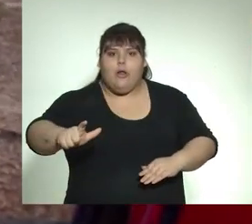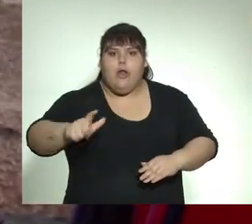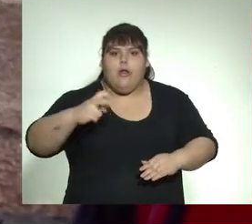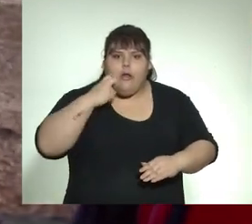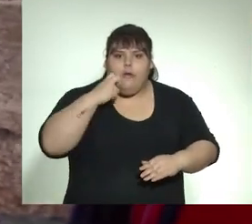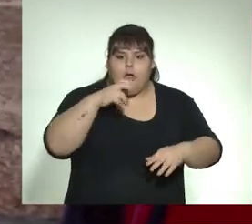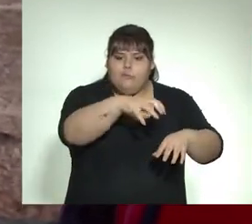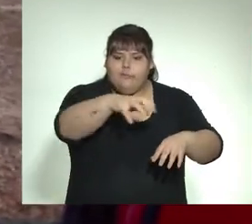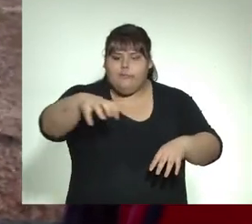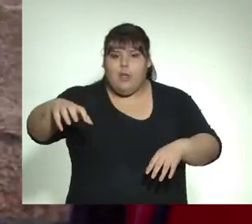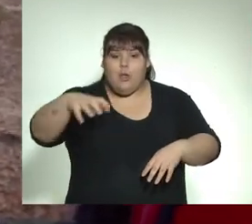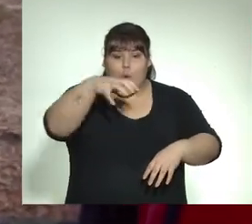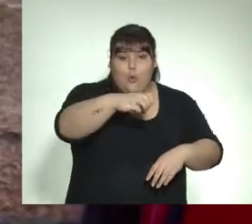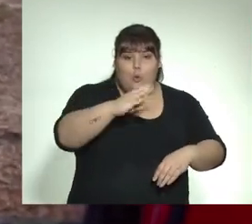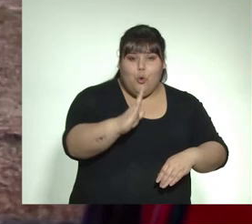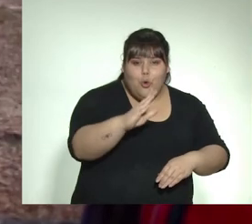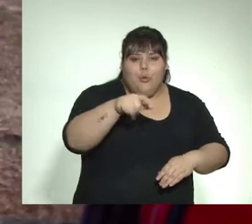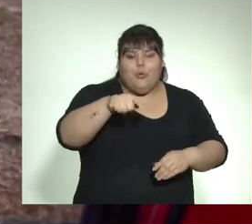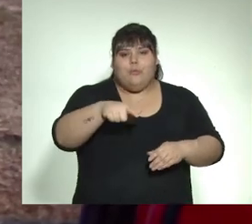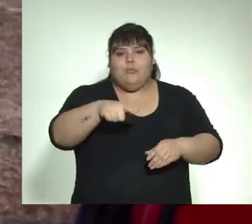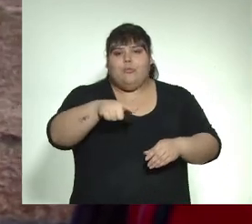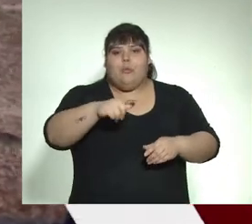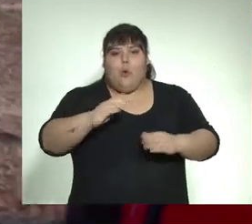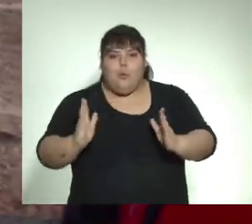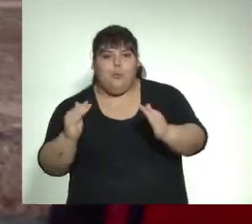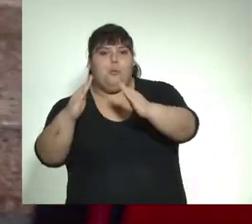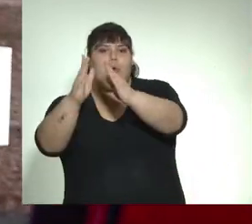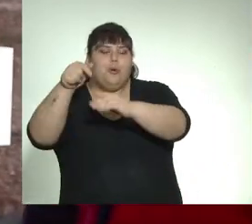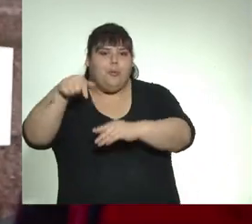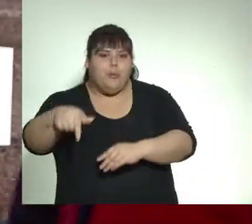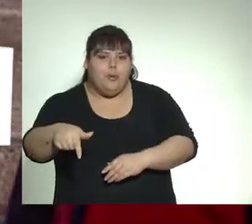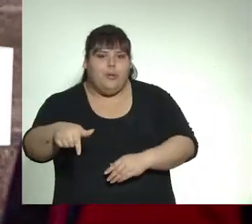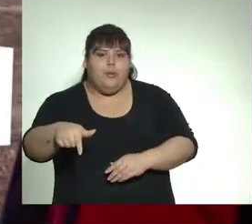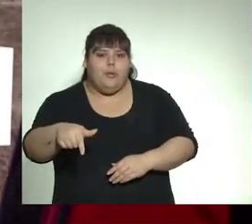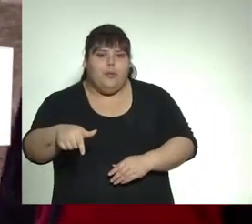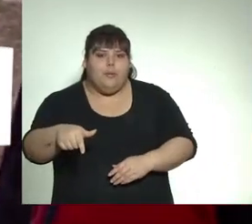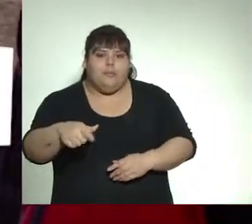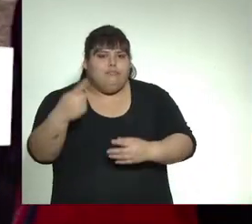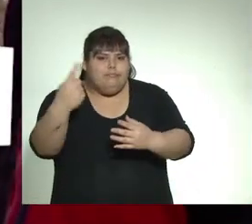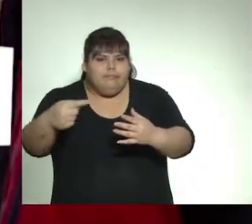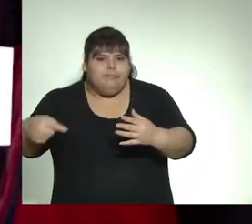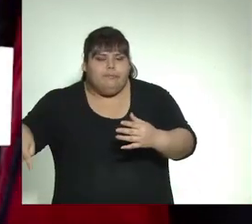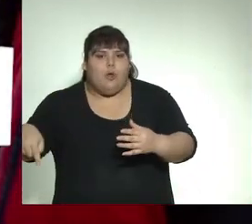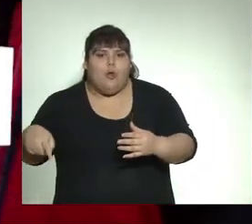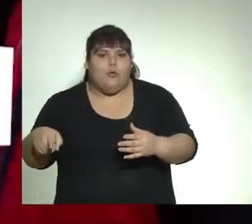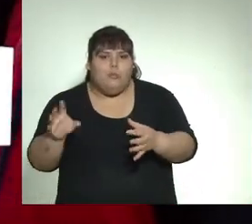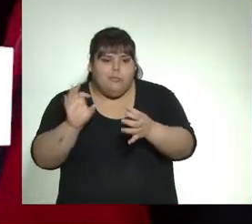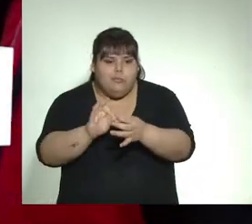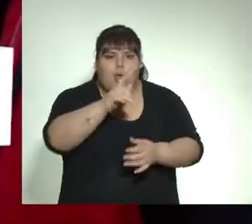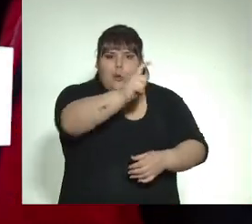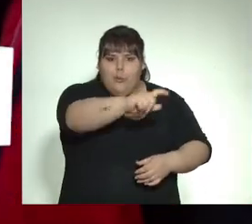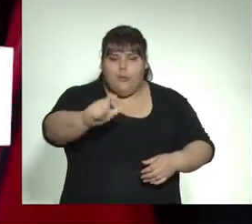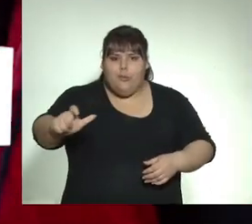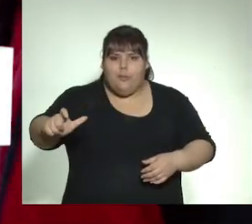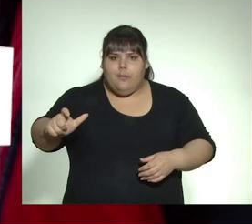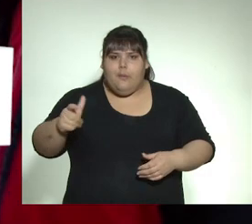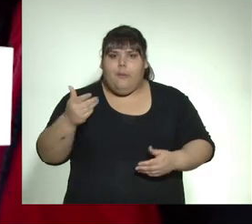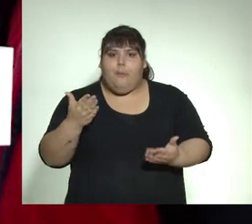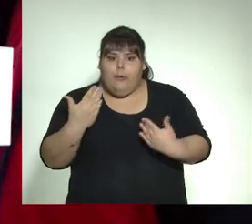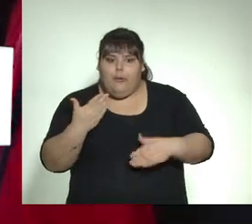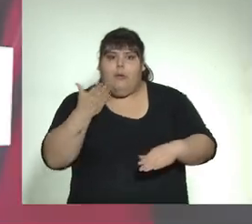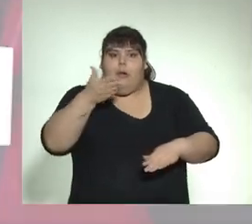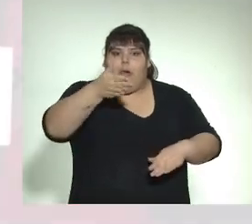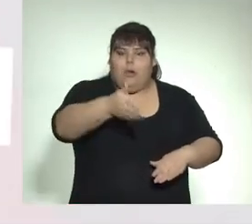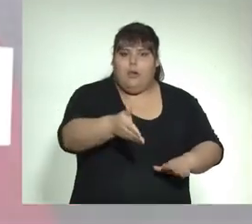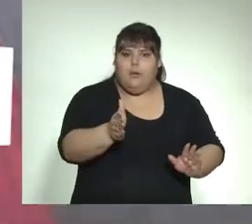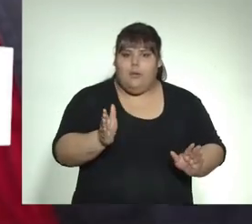Que ahí había un club social, estaba la costanera, estaba el monumento Guarumba, digamos, era todo lo que era la costanera, los pinos, hasta